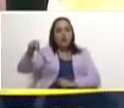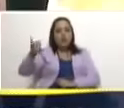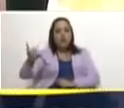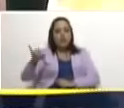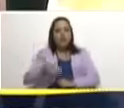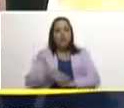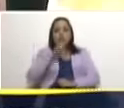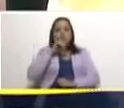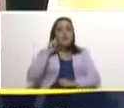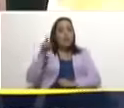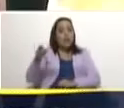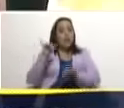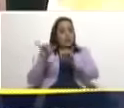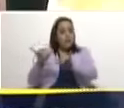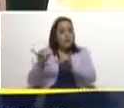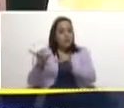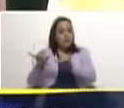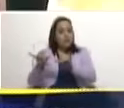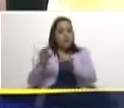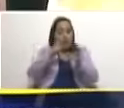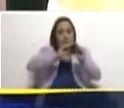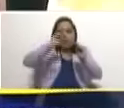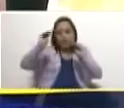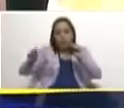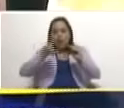llamado así por él de manera